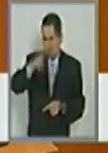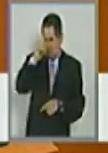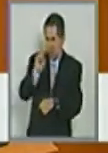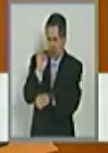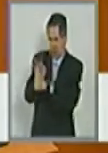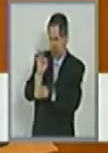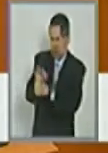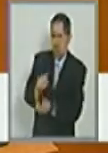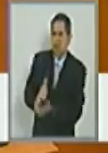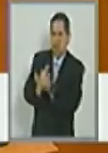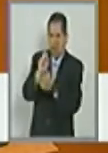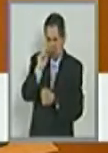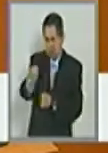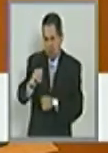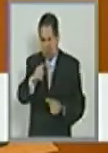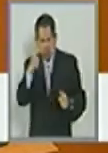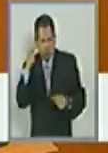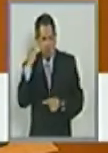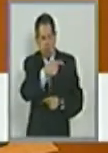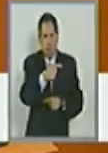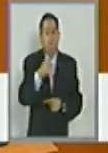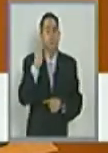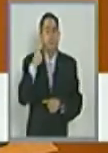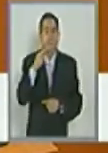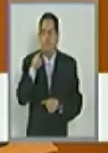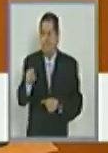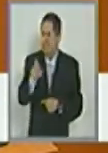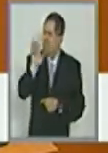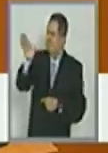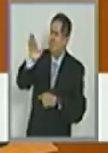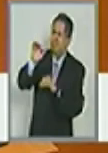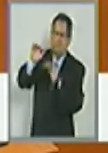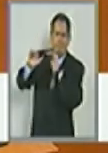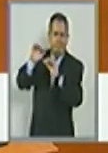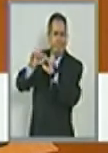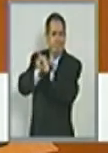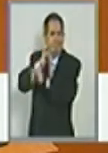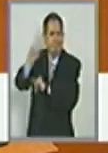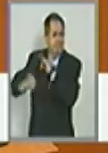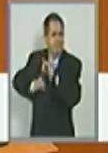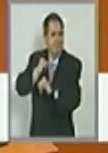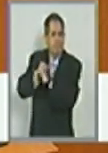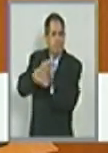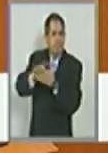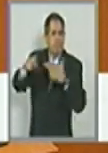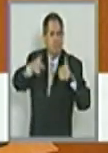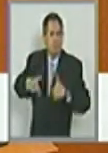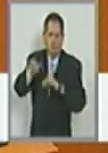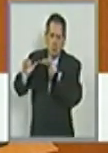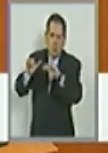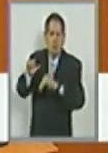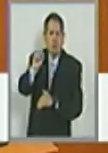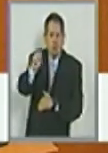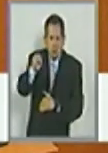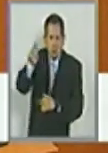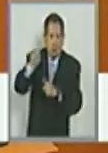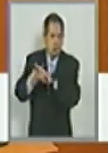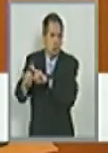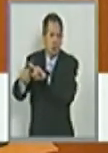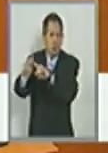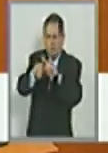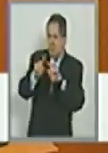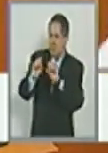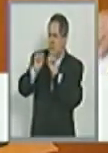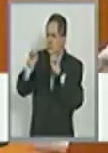mexicano para acudir a todos los órganos del Sistema de Derechos Humanos de Naciones Unidas y